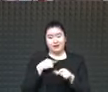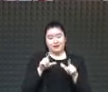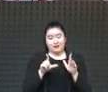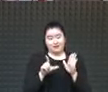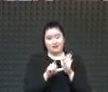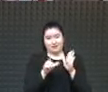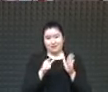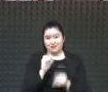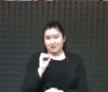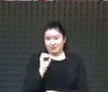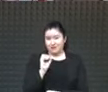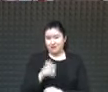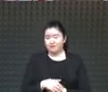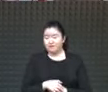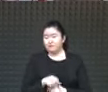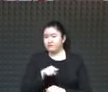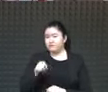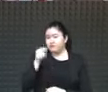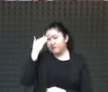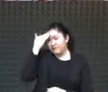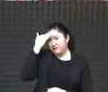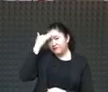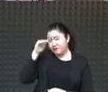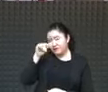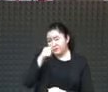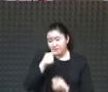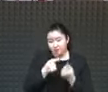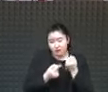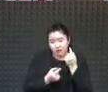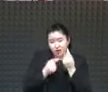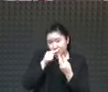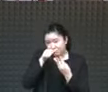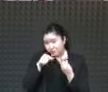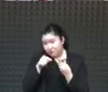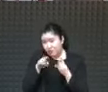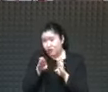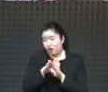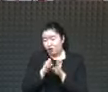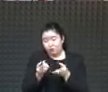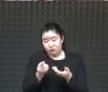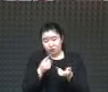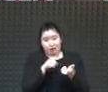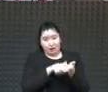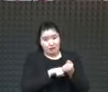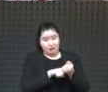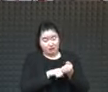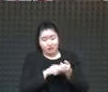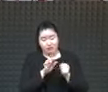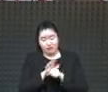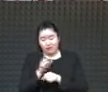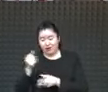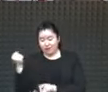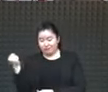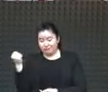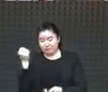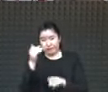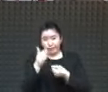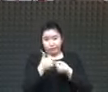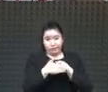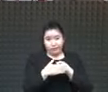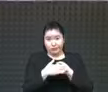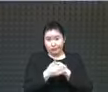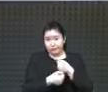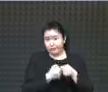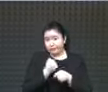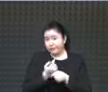Me gustaría saber si alguno de estos ustedes ya contemplan que venga integrado en el presupuesto próximo.